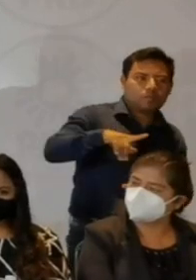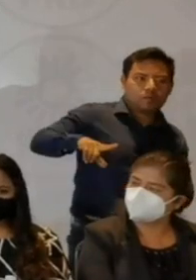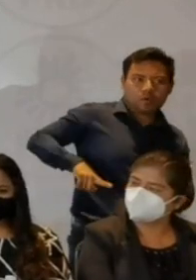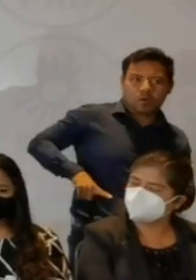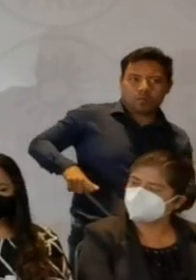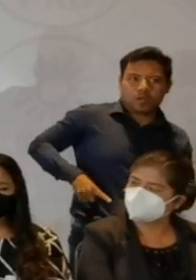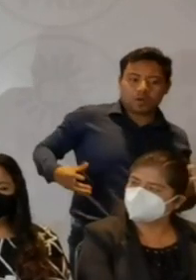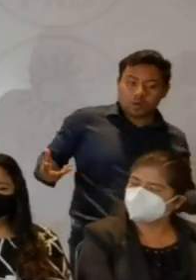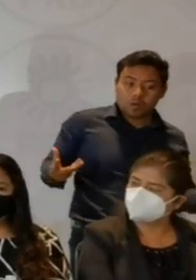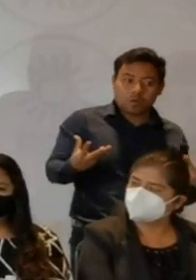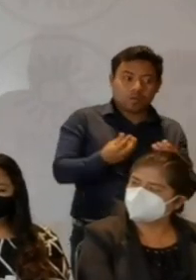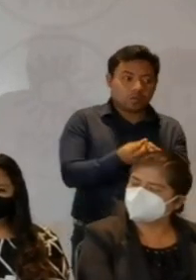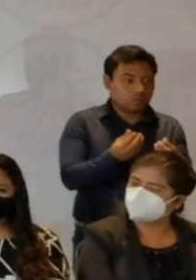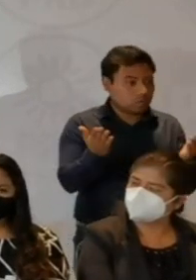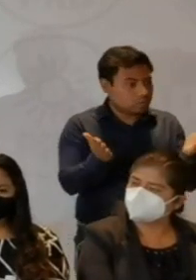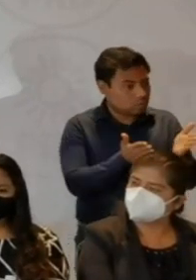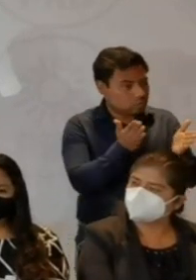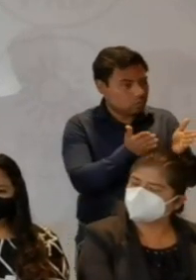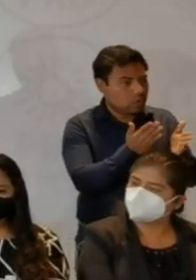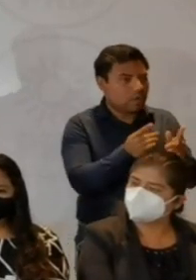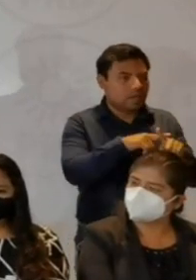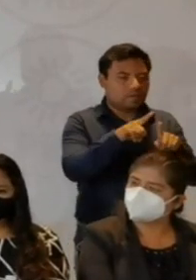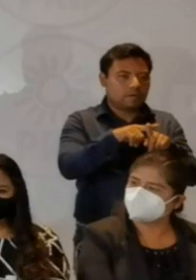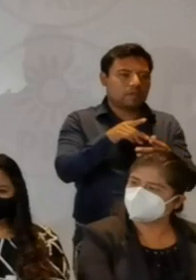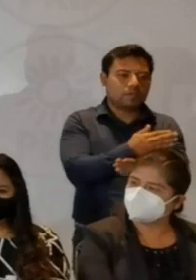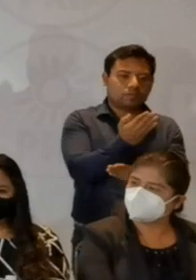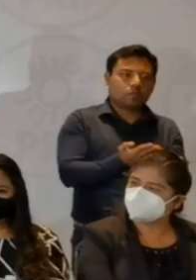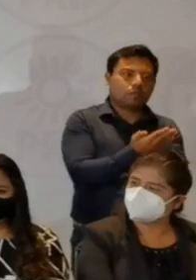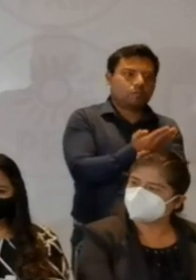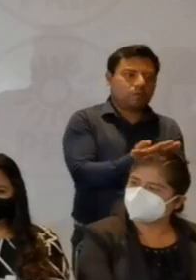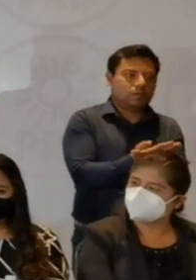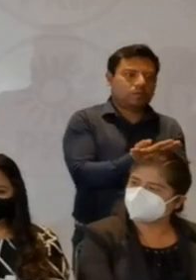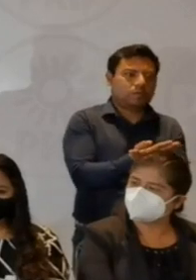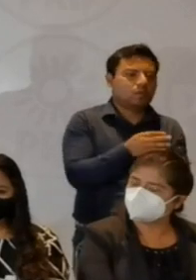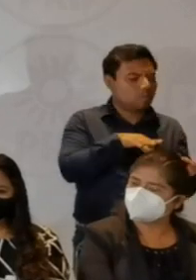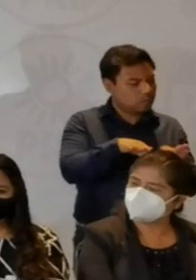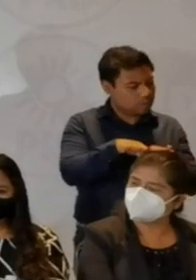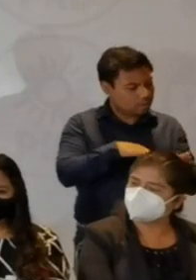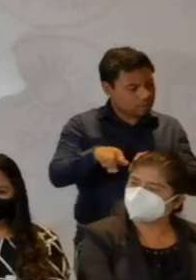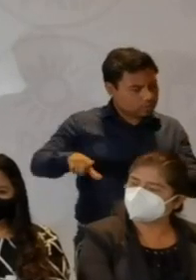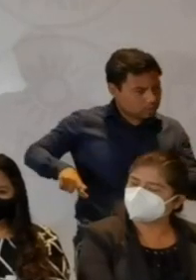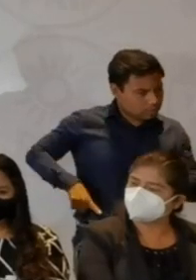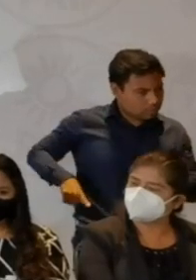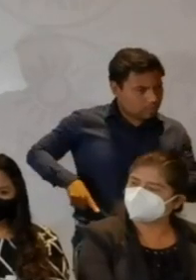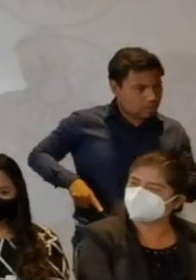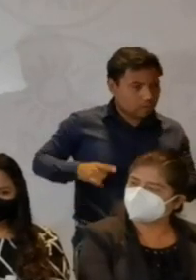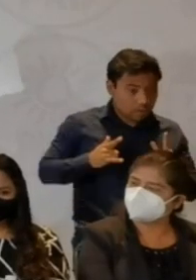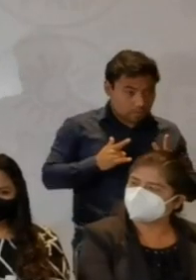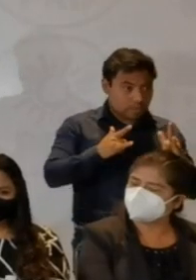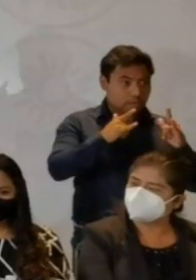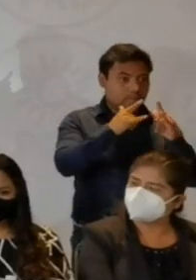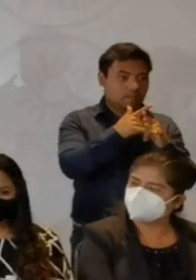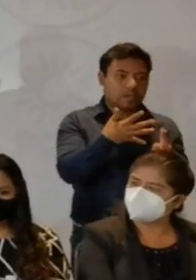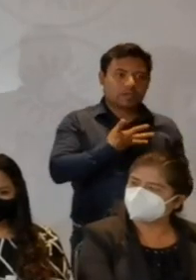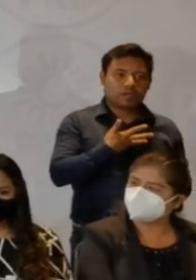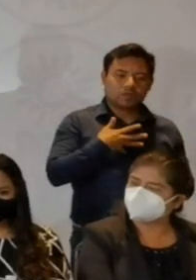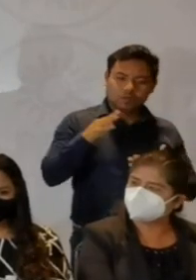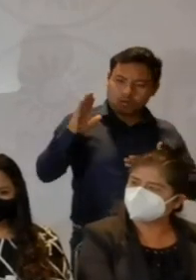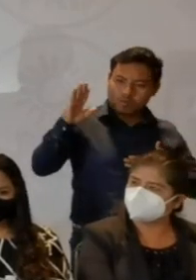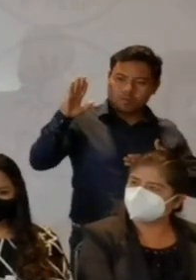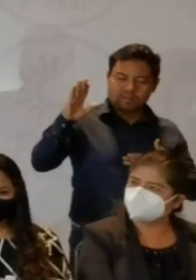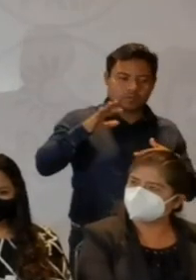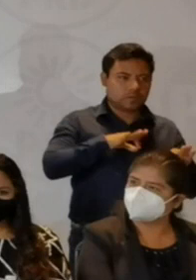con ellos vamos a construir sus propuestas como acción de gobierno. En esta campaña se tiene un gran compromiso